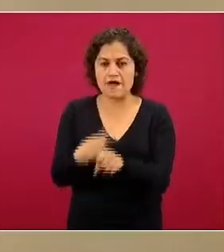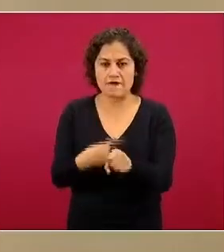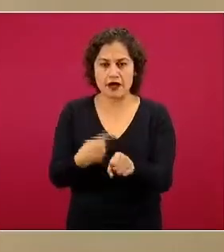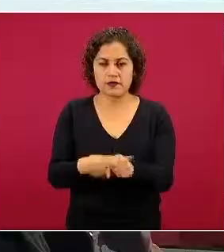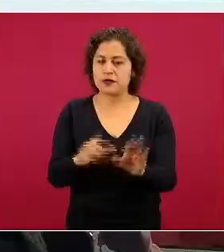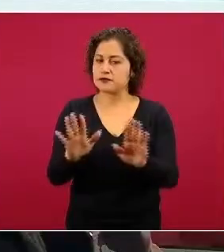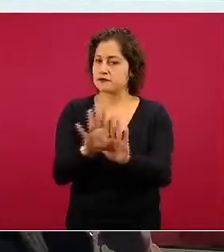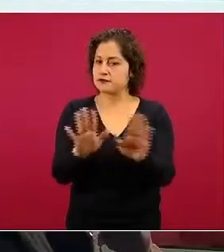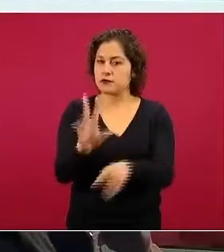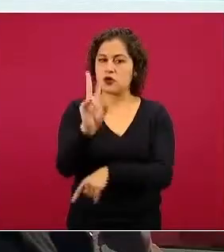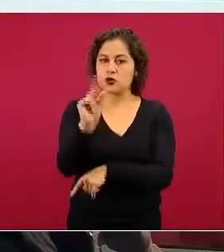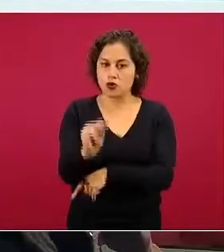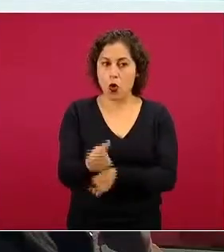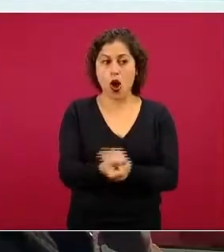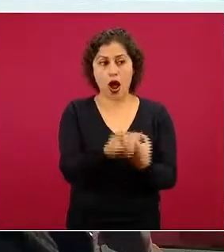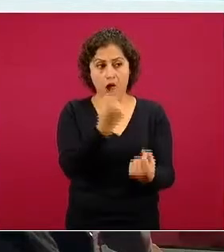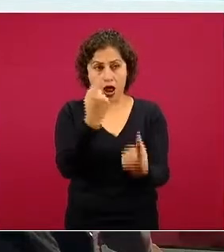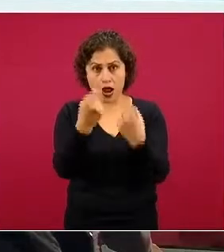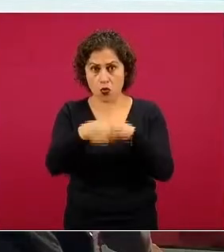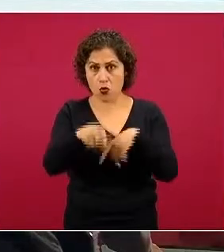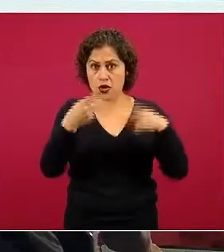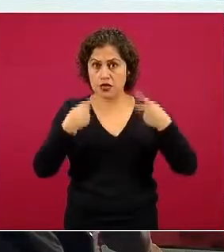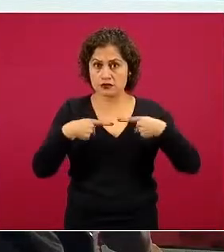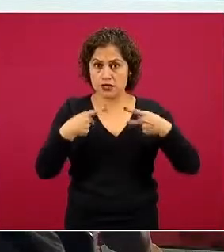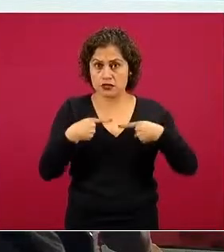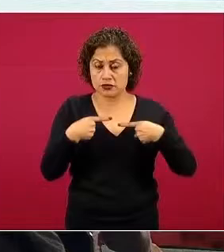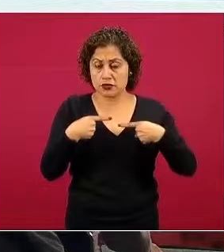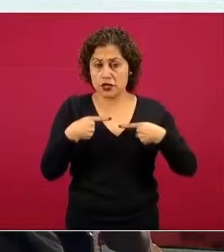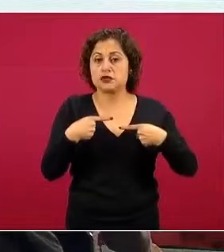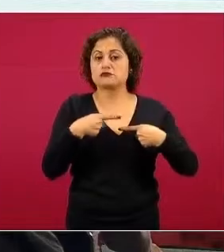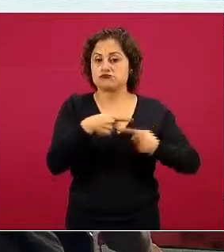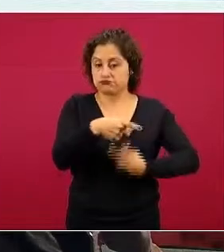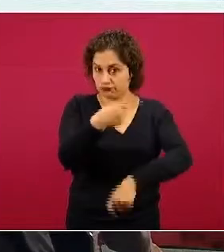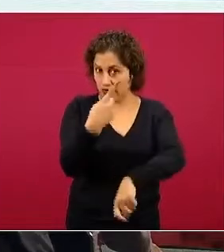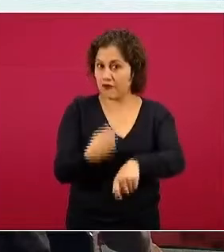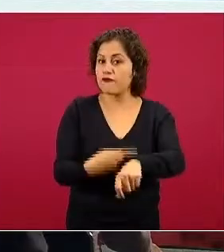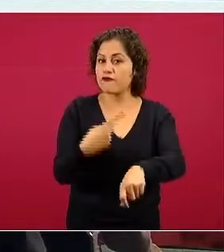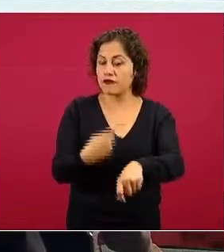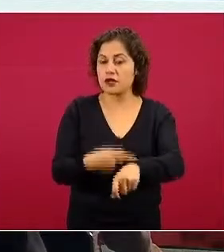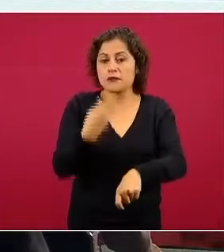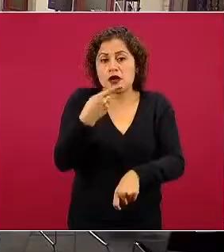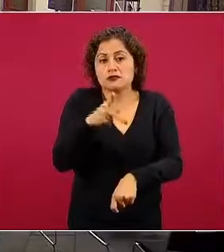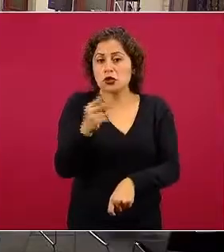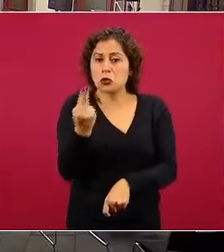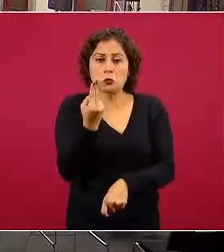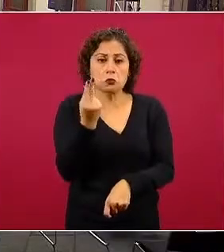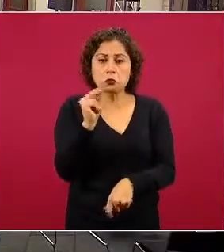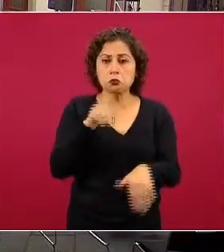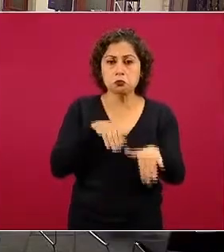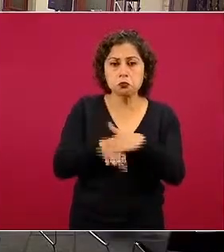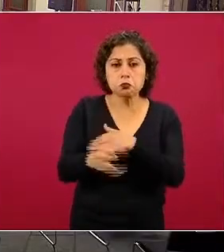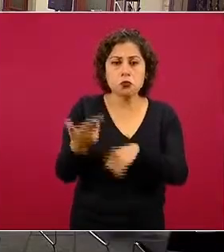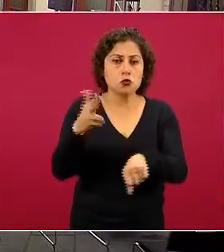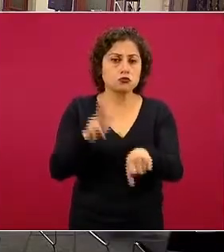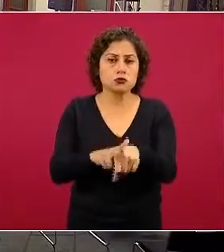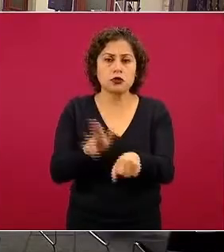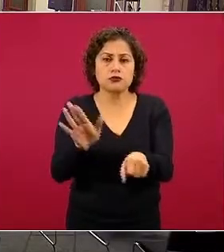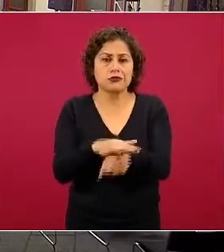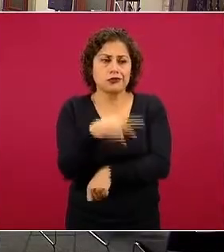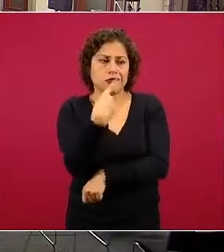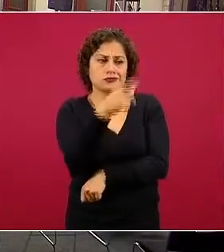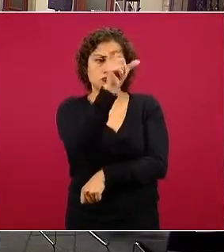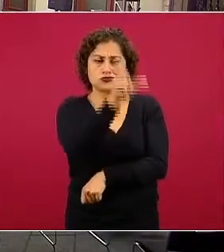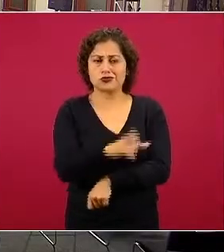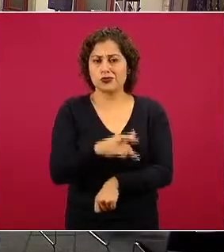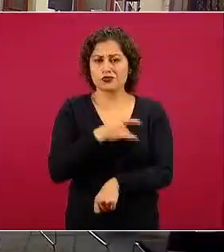no requieren, que no han requerido de un servicio de salud porque su cuadro es lo suficientemente leve